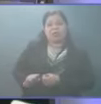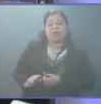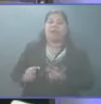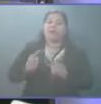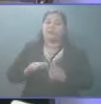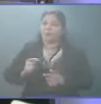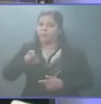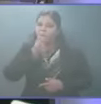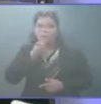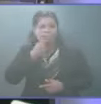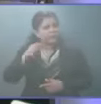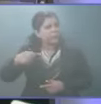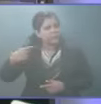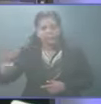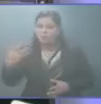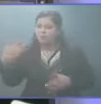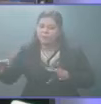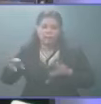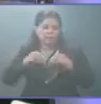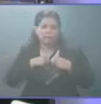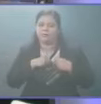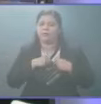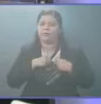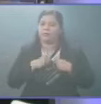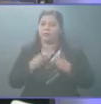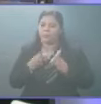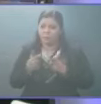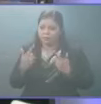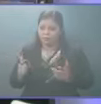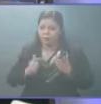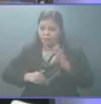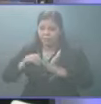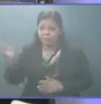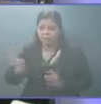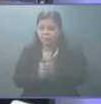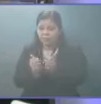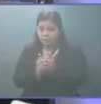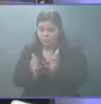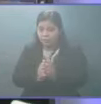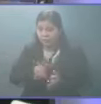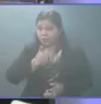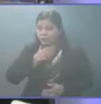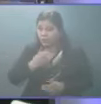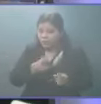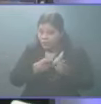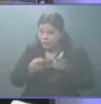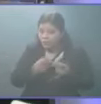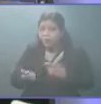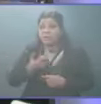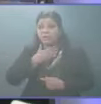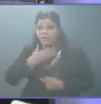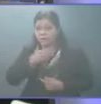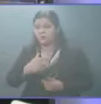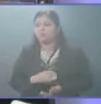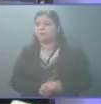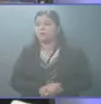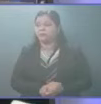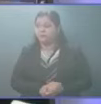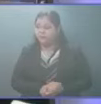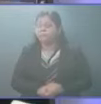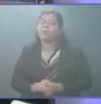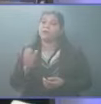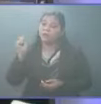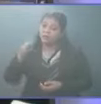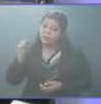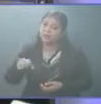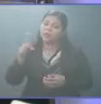inofensivo. Lo que existe es un total descontrol que va a ser muy difícil, pienso yo, de controlar eso. La educación es la